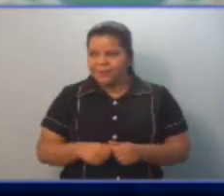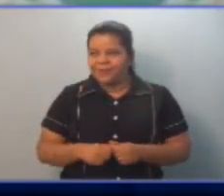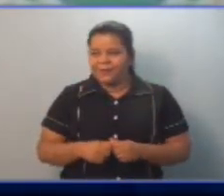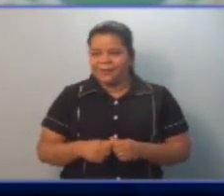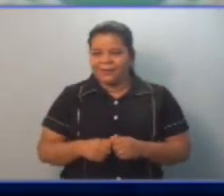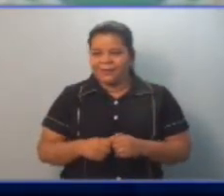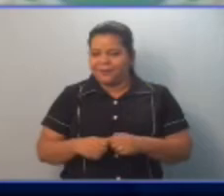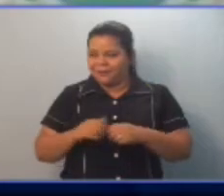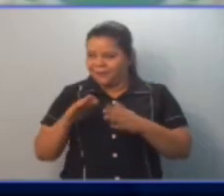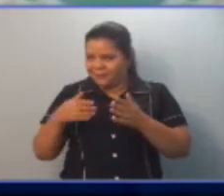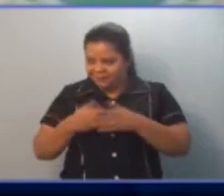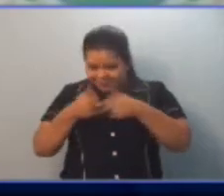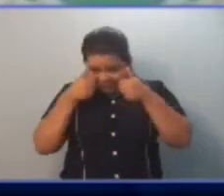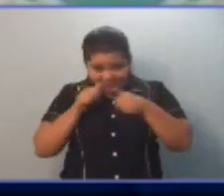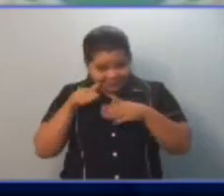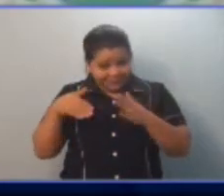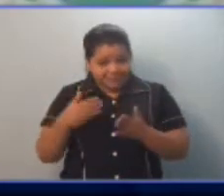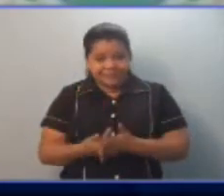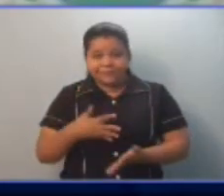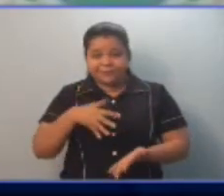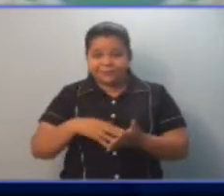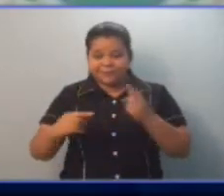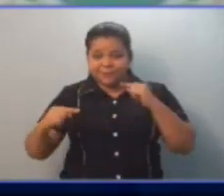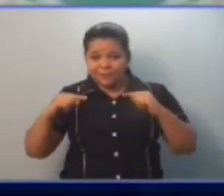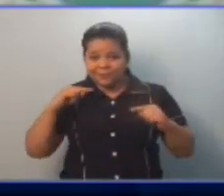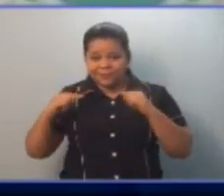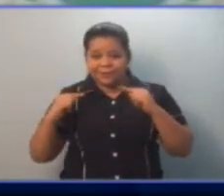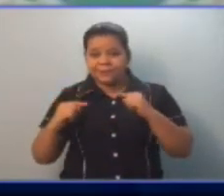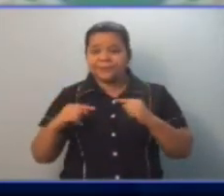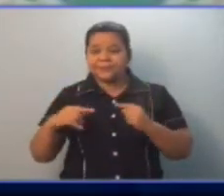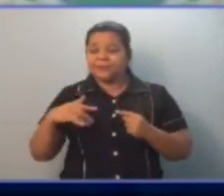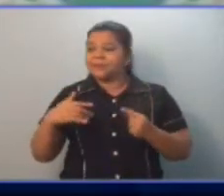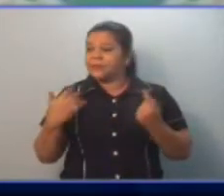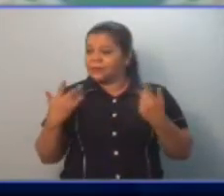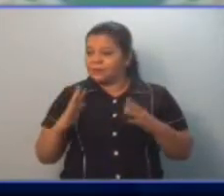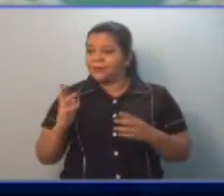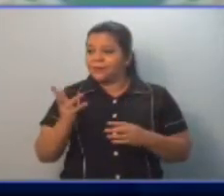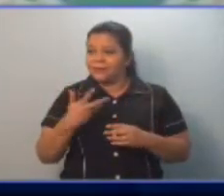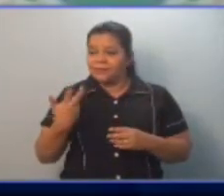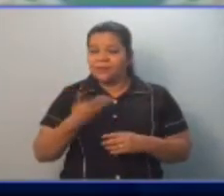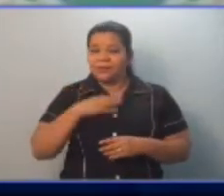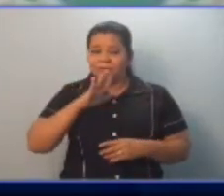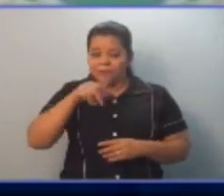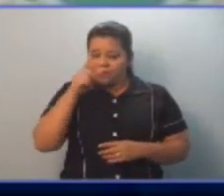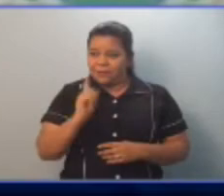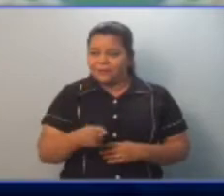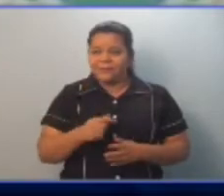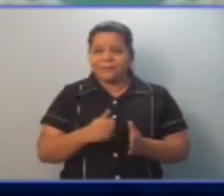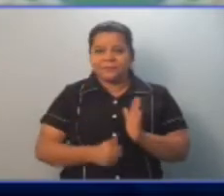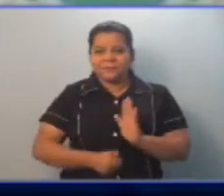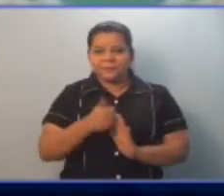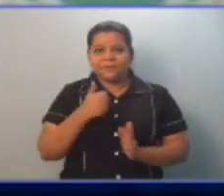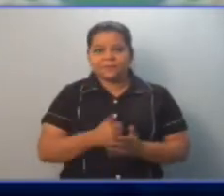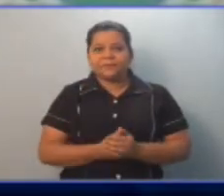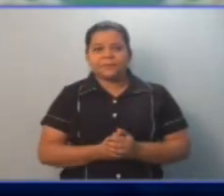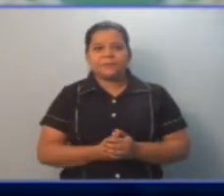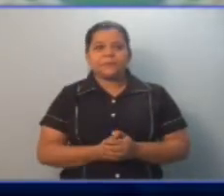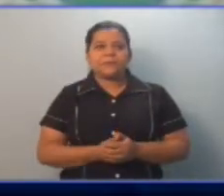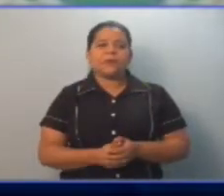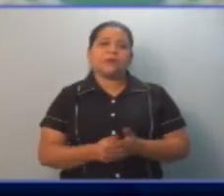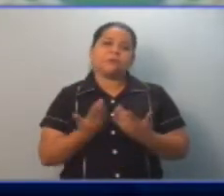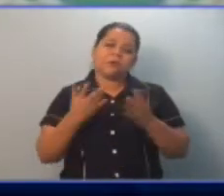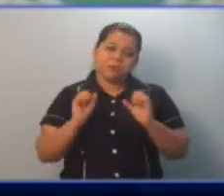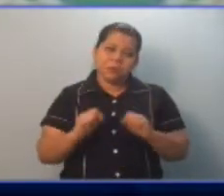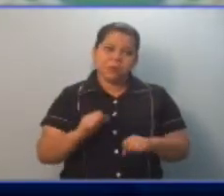resolvió los mecanismos de democracia interna de los partidos, que resolvió sobre la obligación de los partidos de informar a